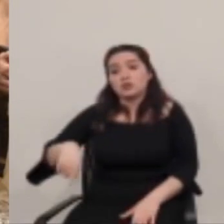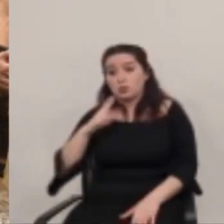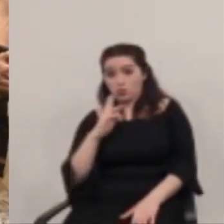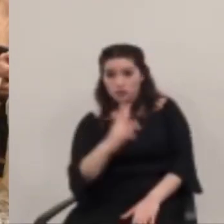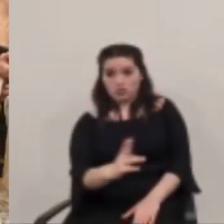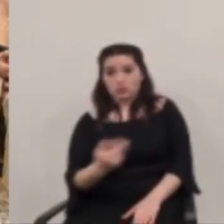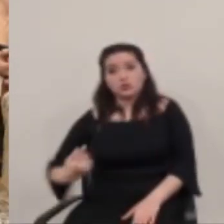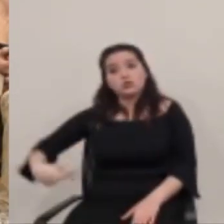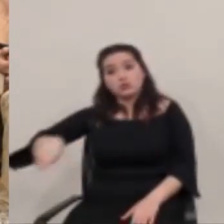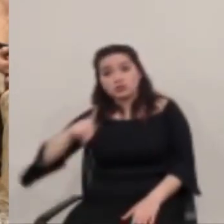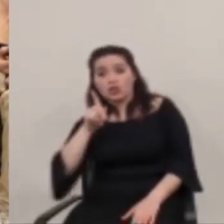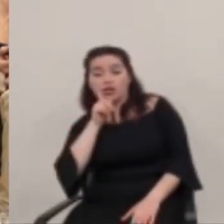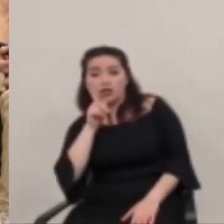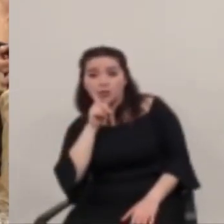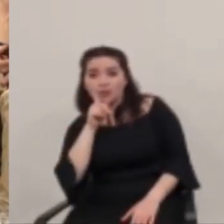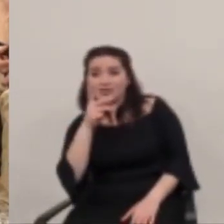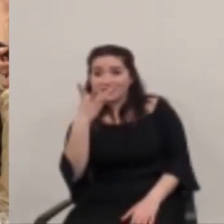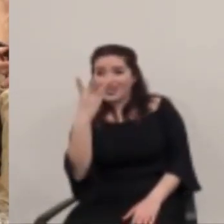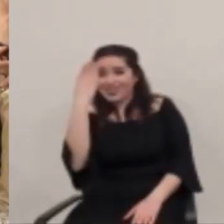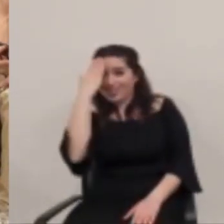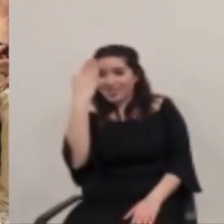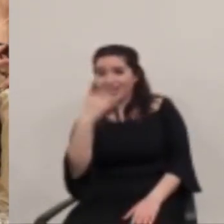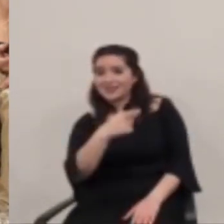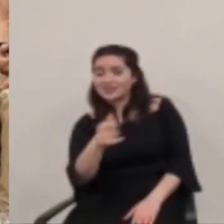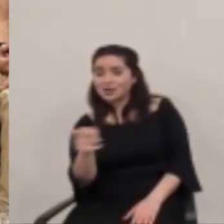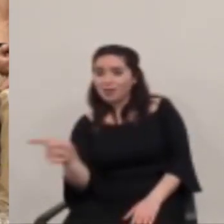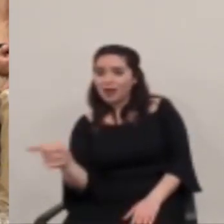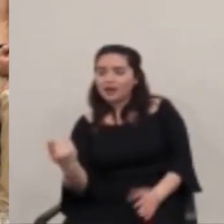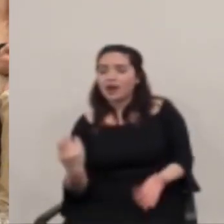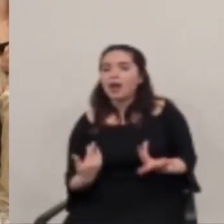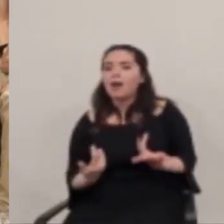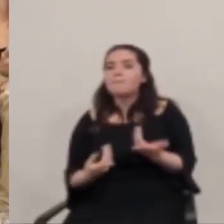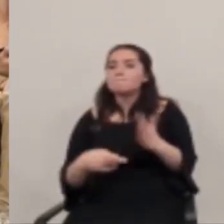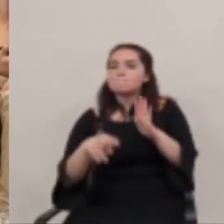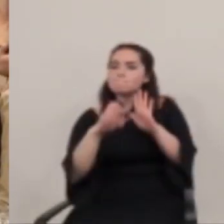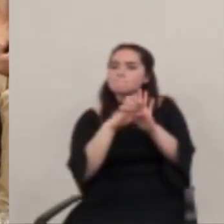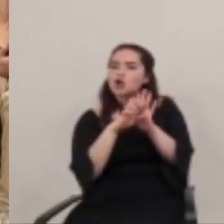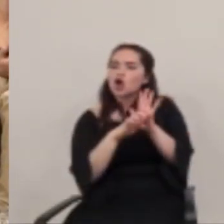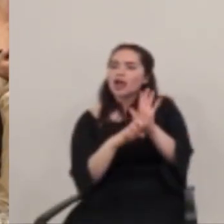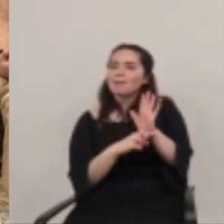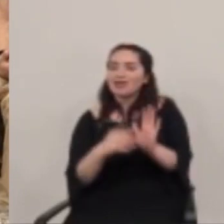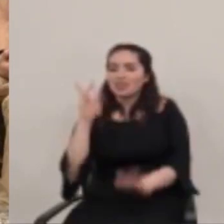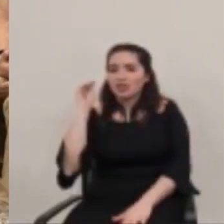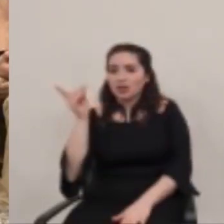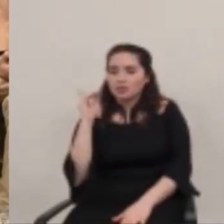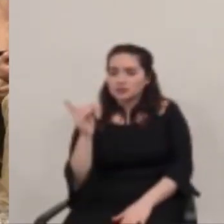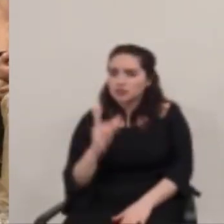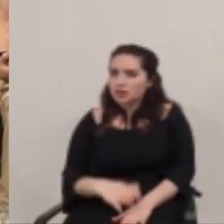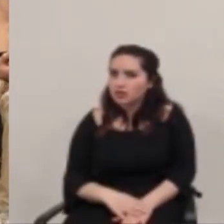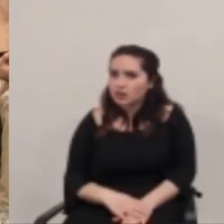Tenemos 3 días a la semana, por ejemplo, un programa sobre discapacidad.